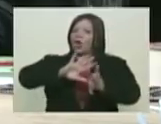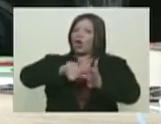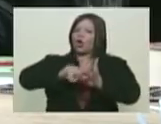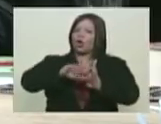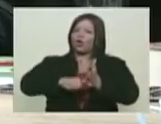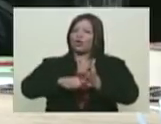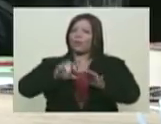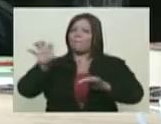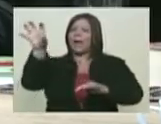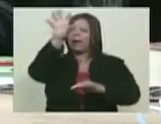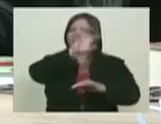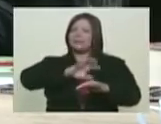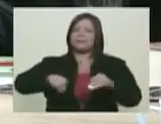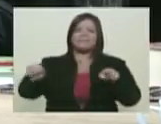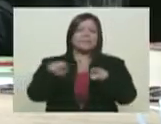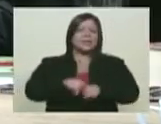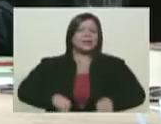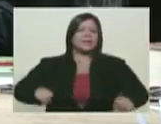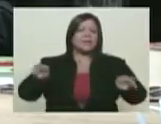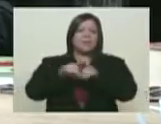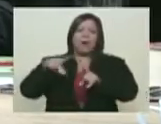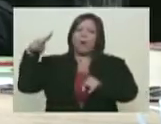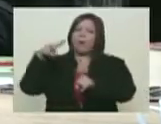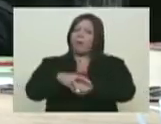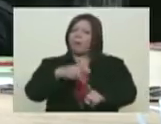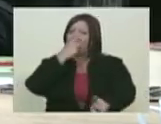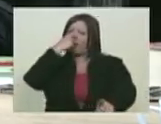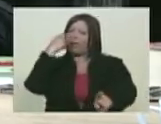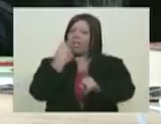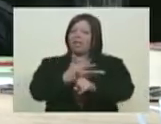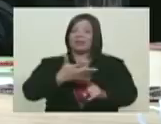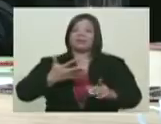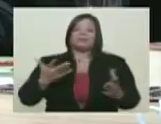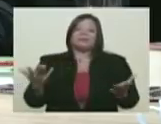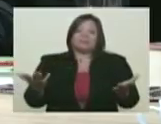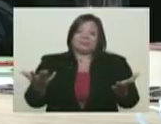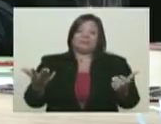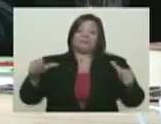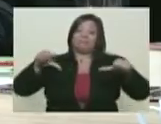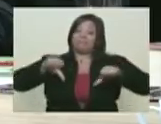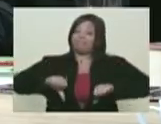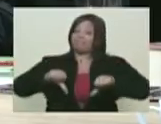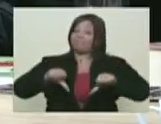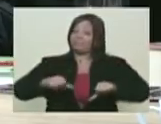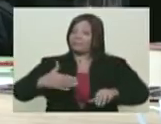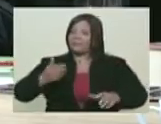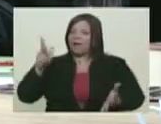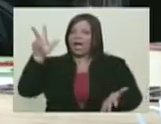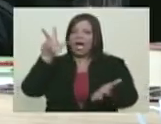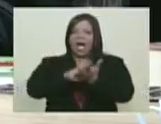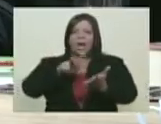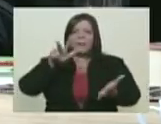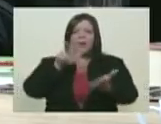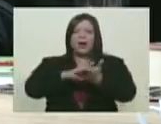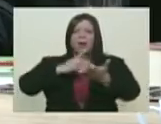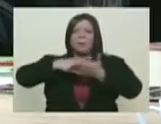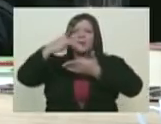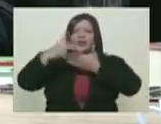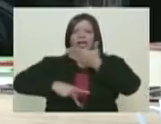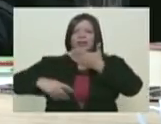en nuestros países, para darles manga ancha, ¿no? Para aprobarles sus